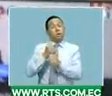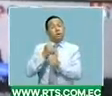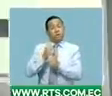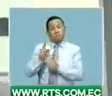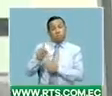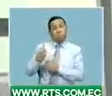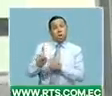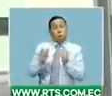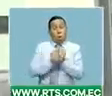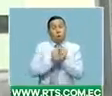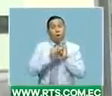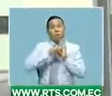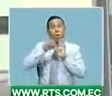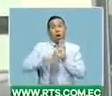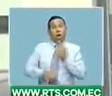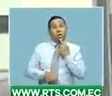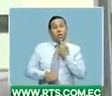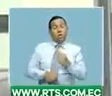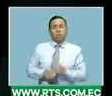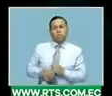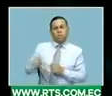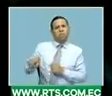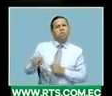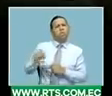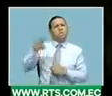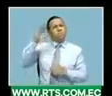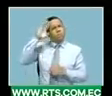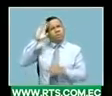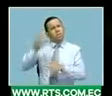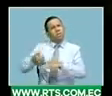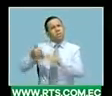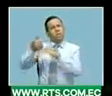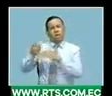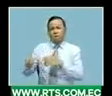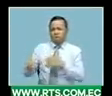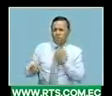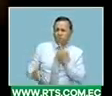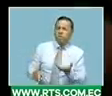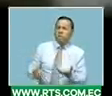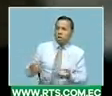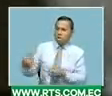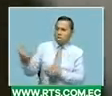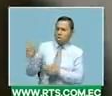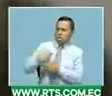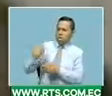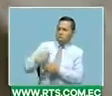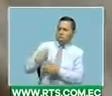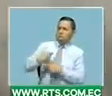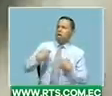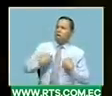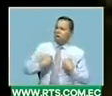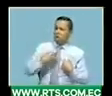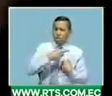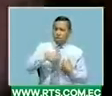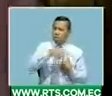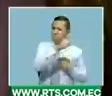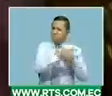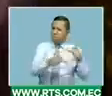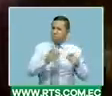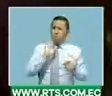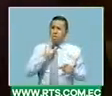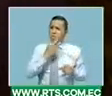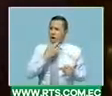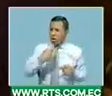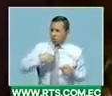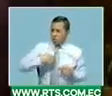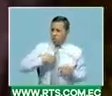denunció que el exintendente de policía le estaba induciendo a recolectar considerables sumas de dinero a los dueños de establecimientos